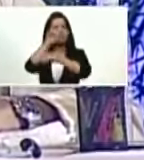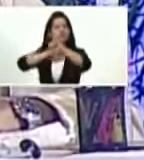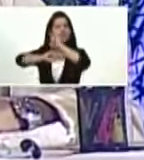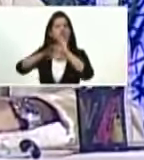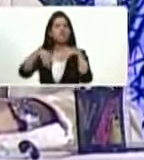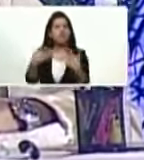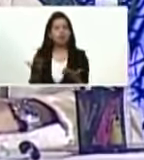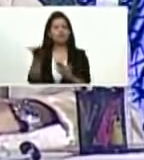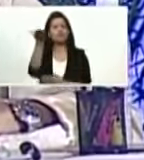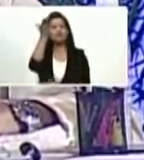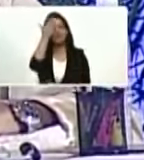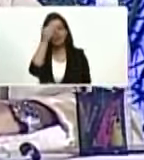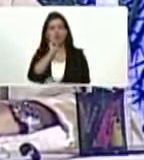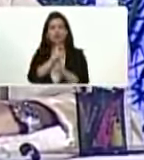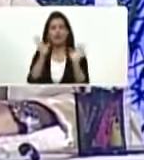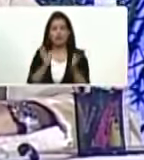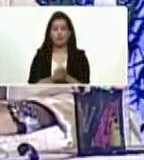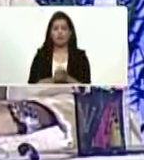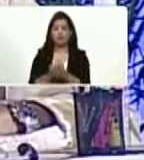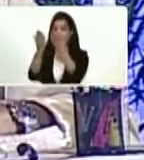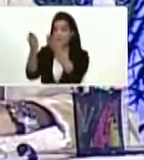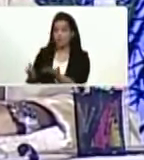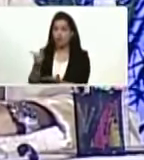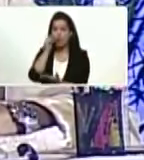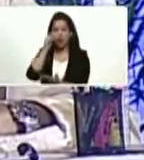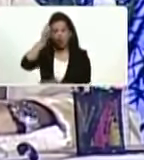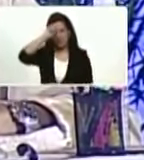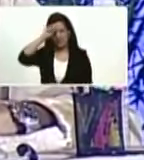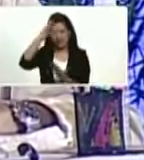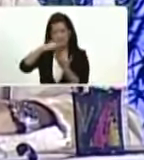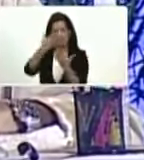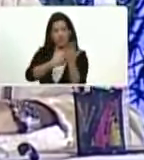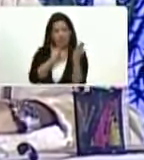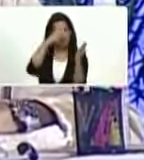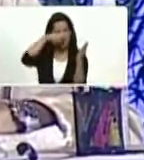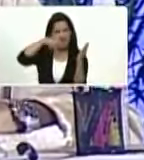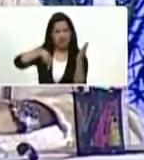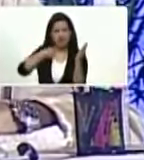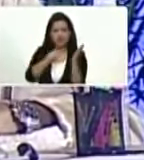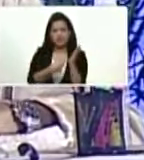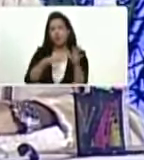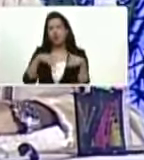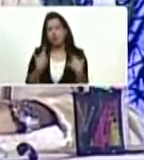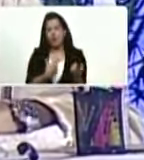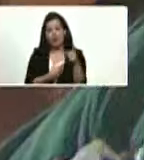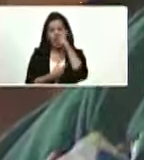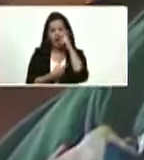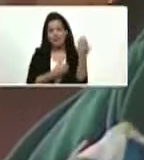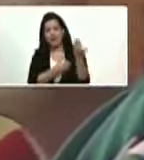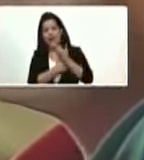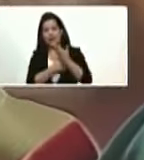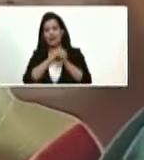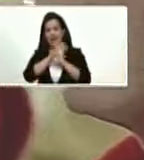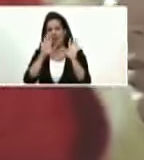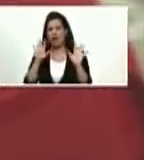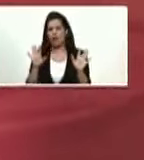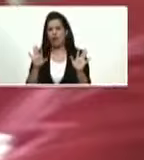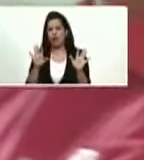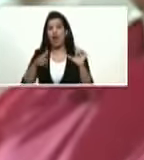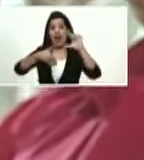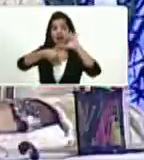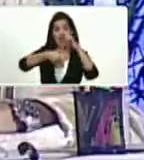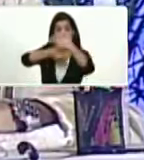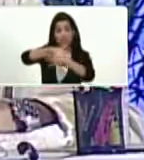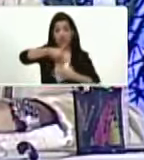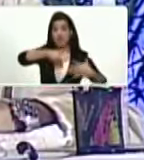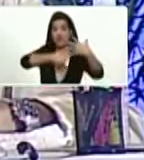decir Roberto Antonio en su documento, las amenazas. América Latina está amenazada.